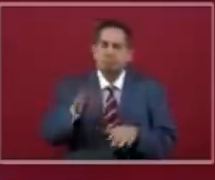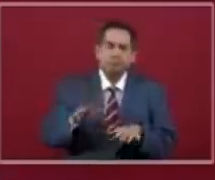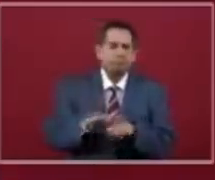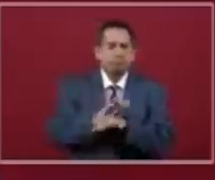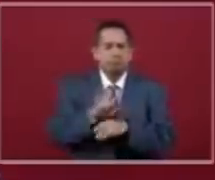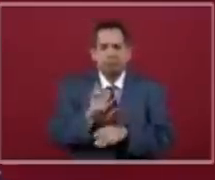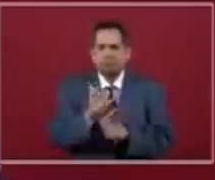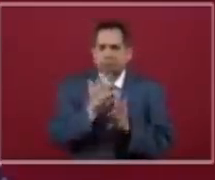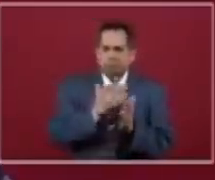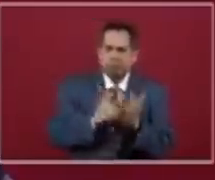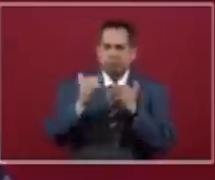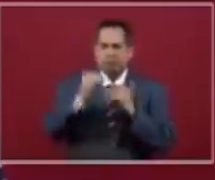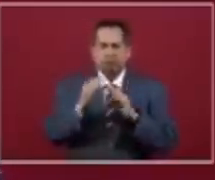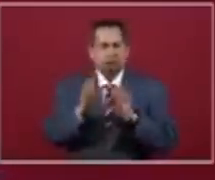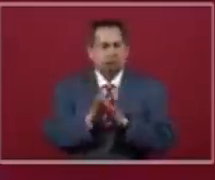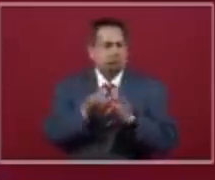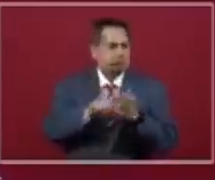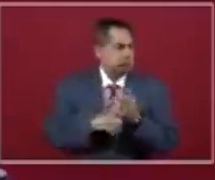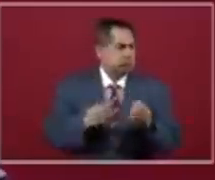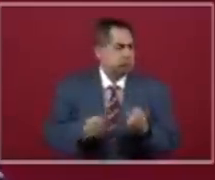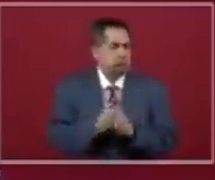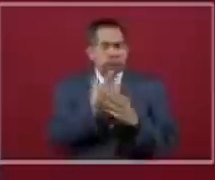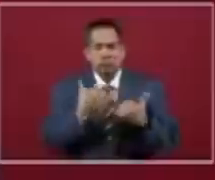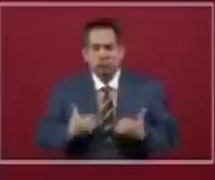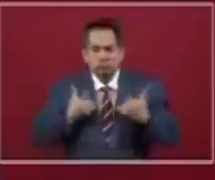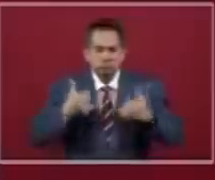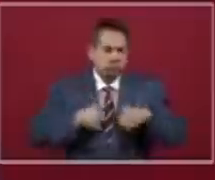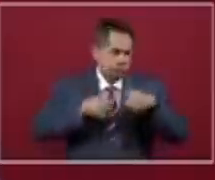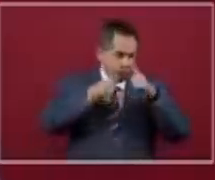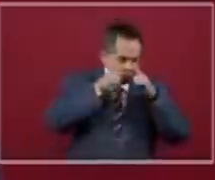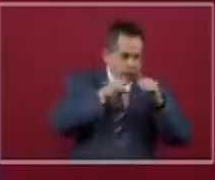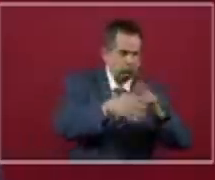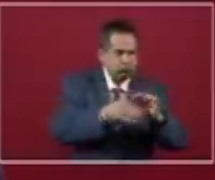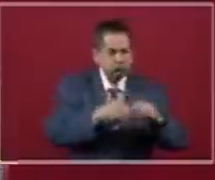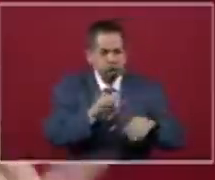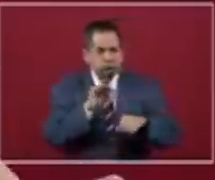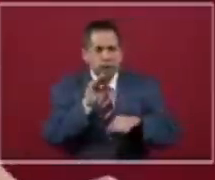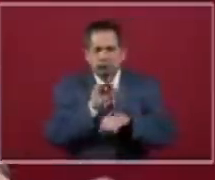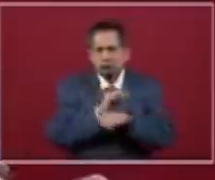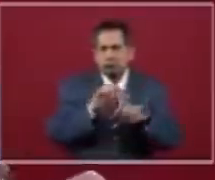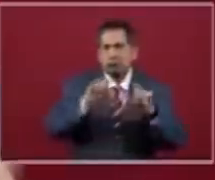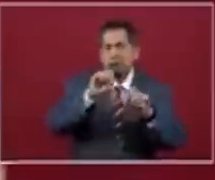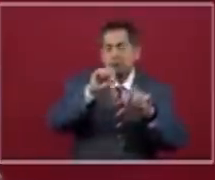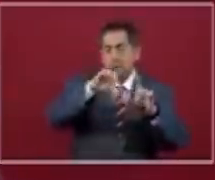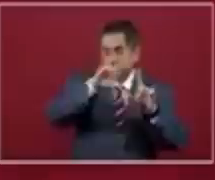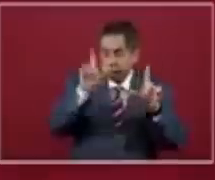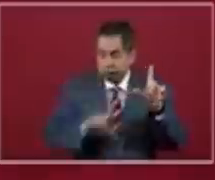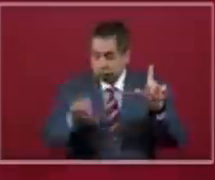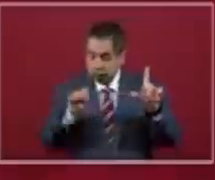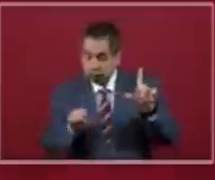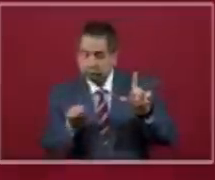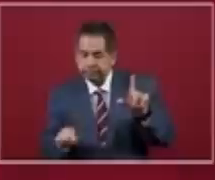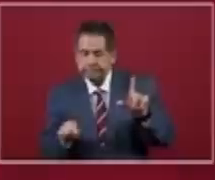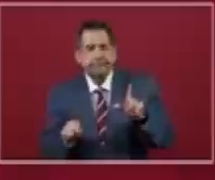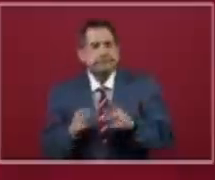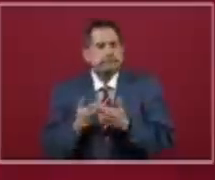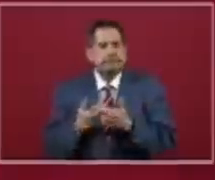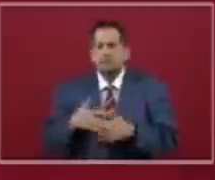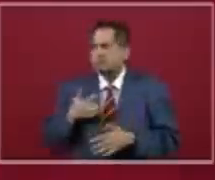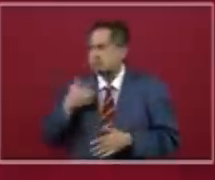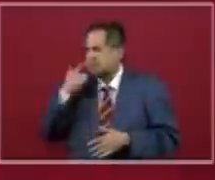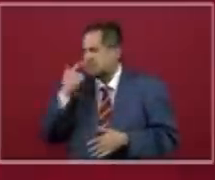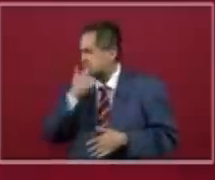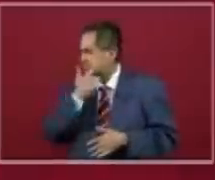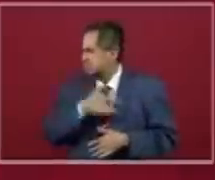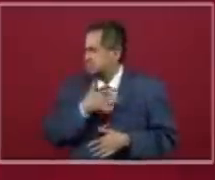como el de los jóvenes construyendo el futuro, las nuevas inversiones en el sur del país, bueno, pues evidentemente ese flujo que le estoy diciendo que ya es favorable